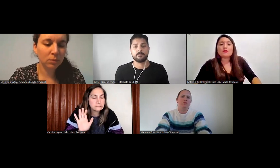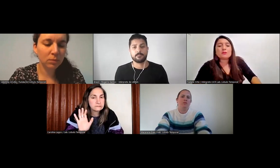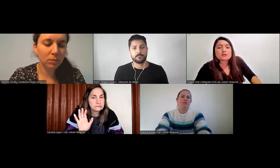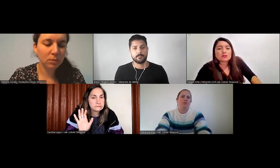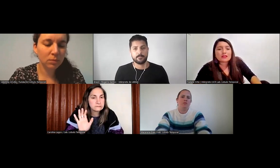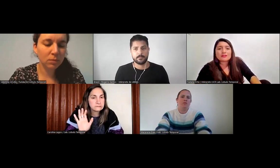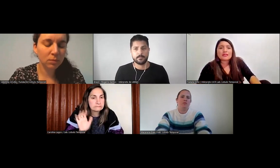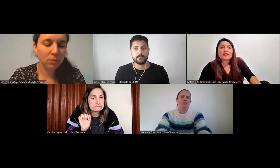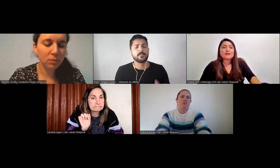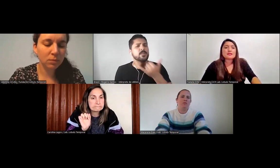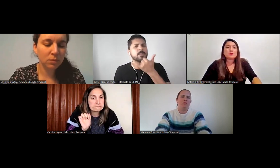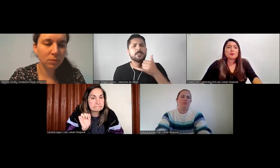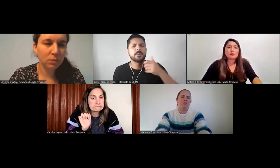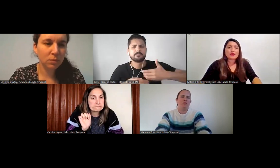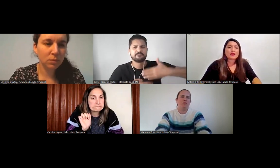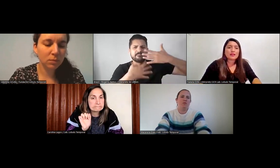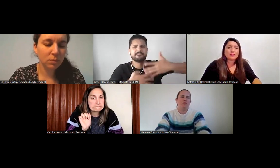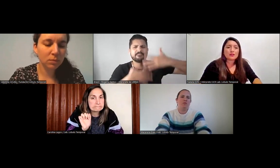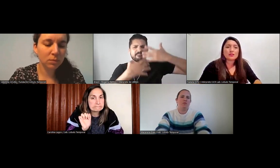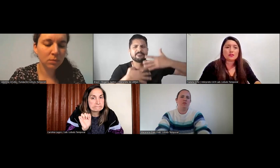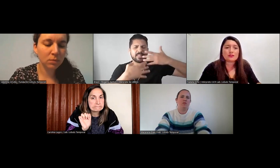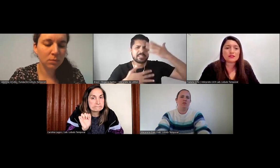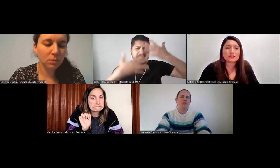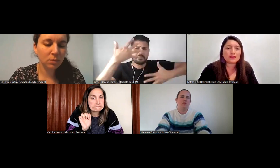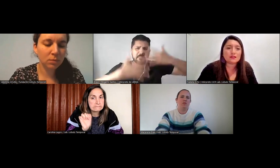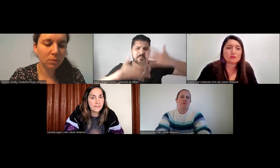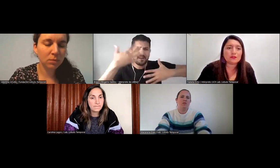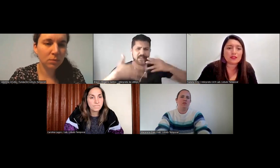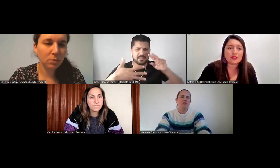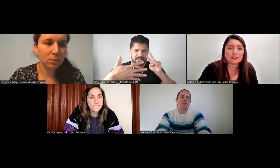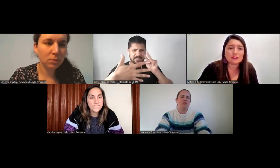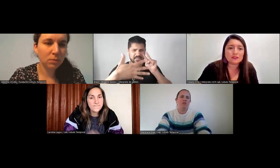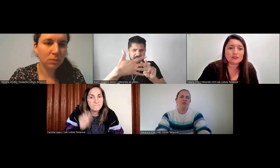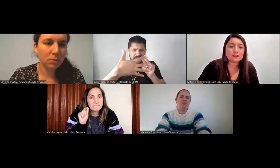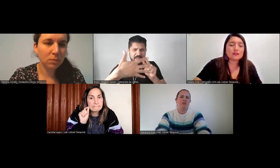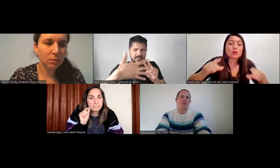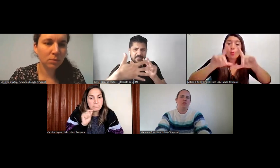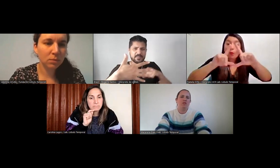perdón, pierdo información con las ventanas del chat. ¿Podemos poner a la Caro en algo, en otra en moverla?